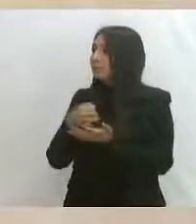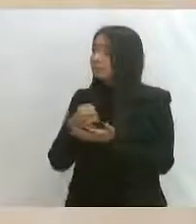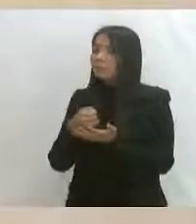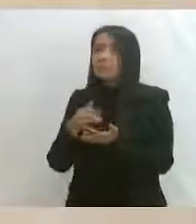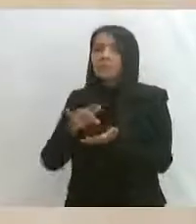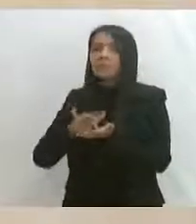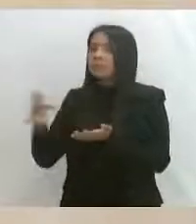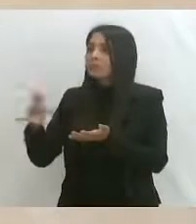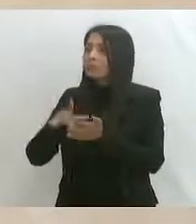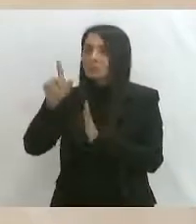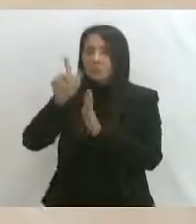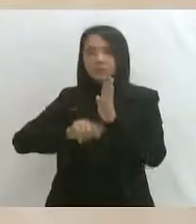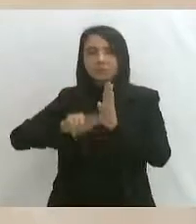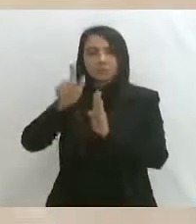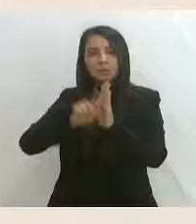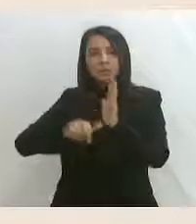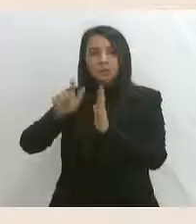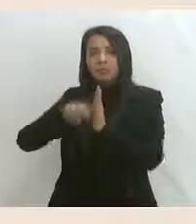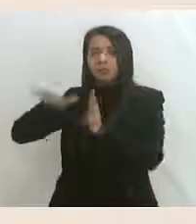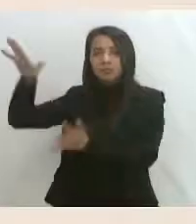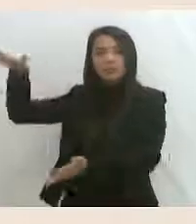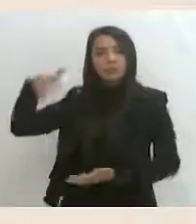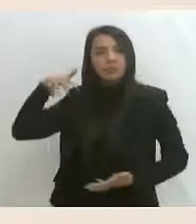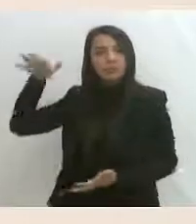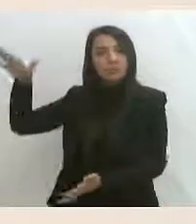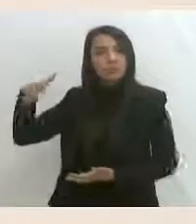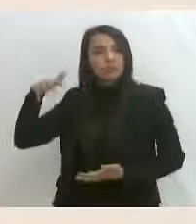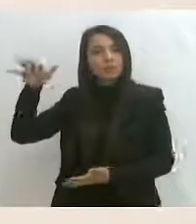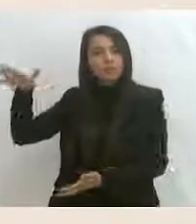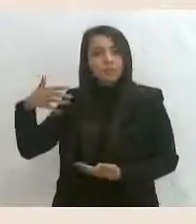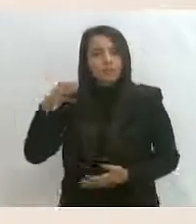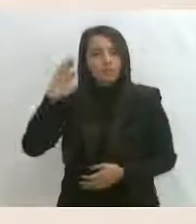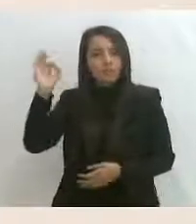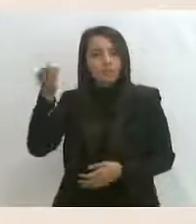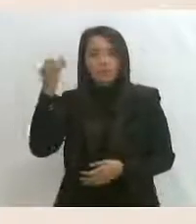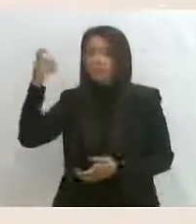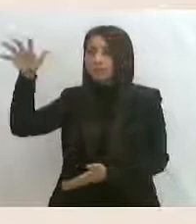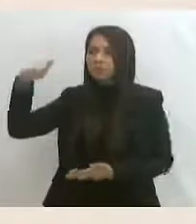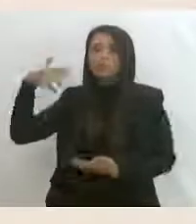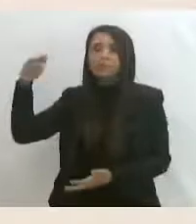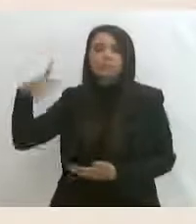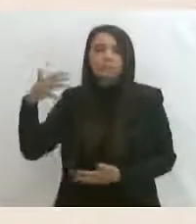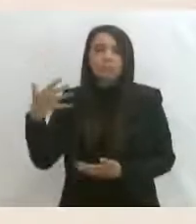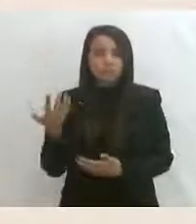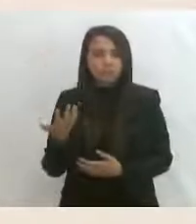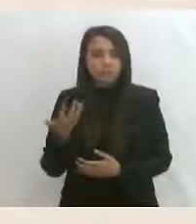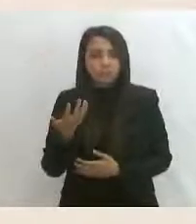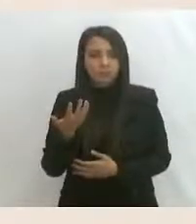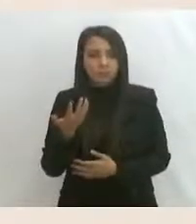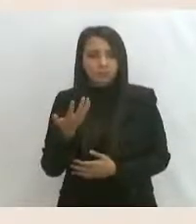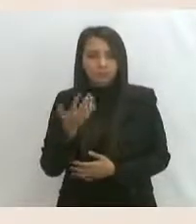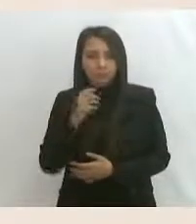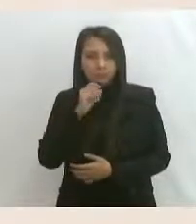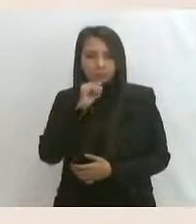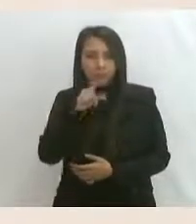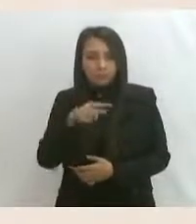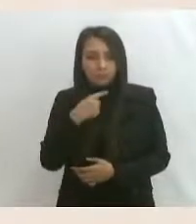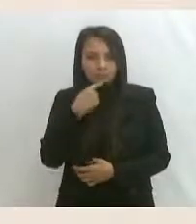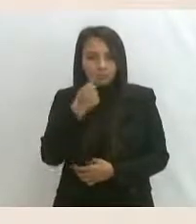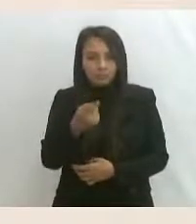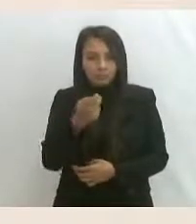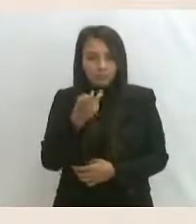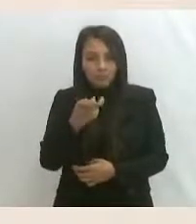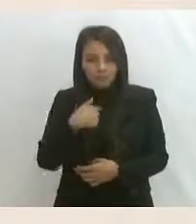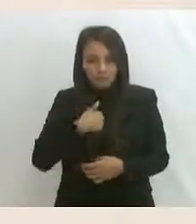con mes, las participaciones federales, que dicho sea de paso, desde que estamos